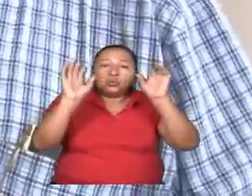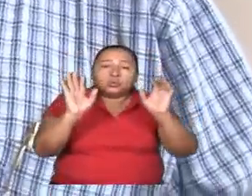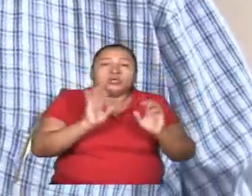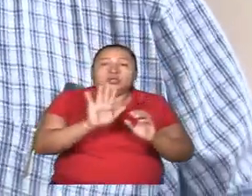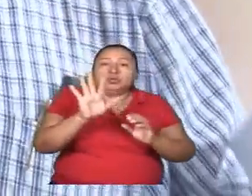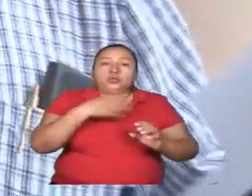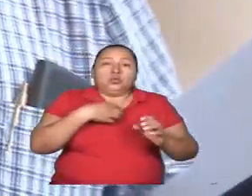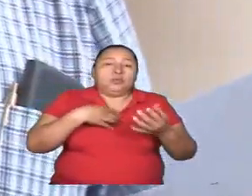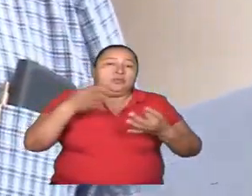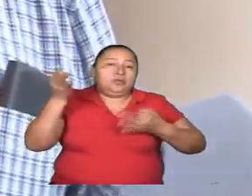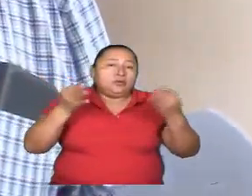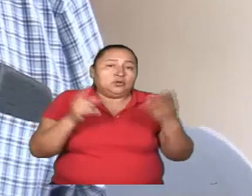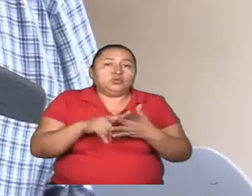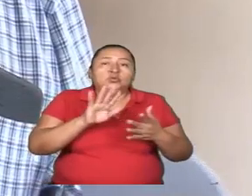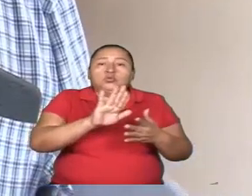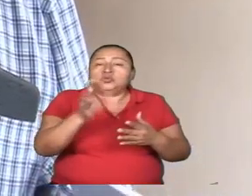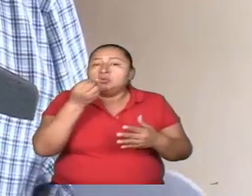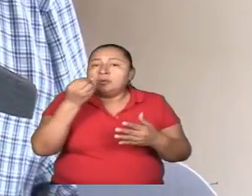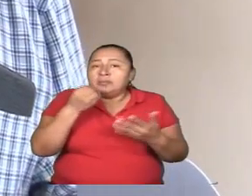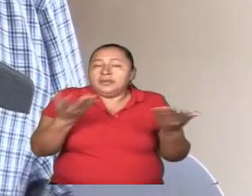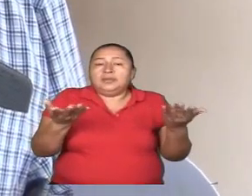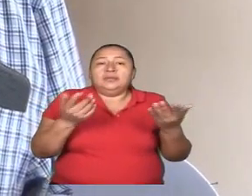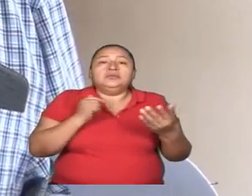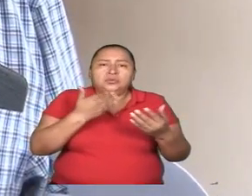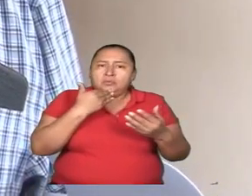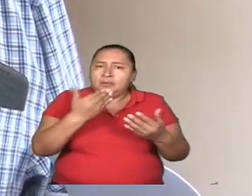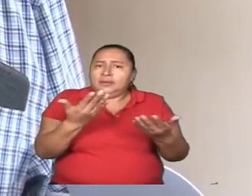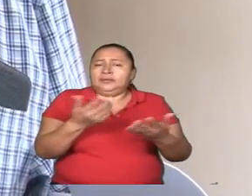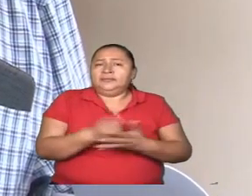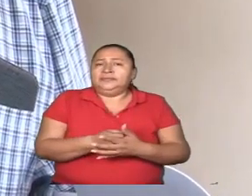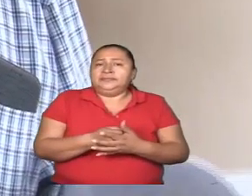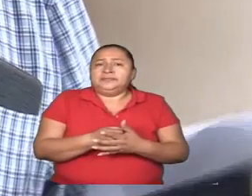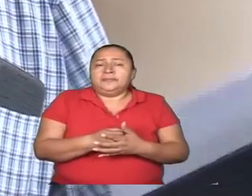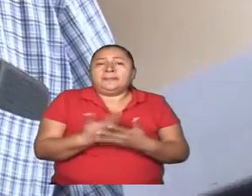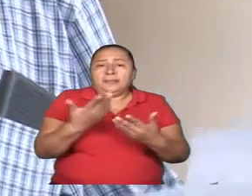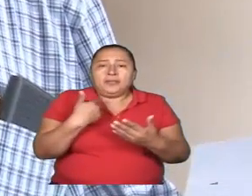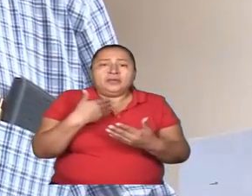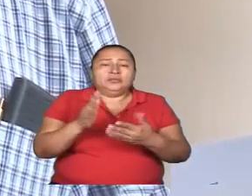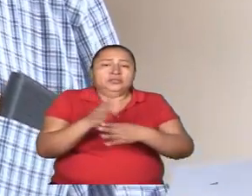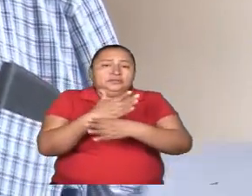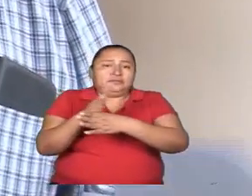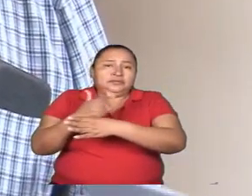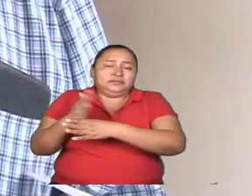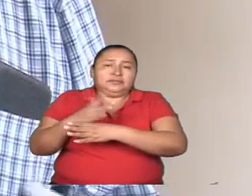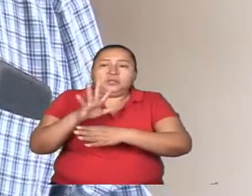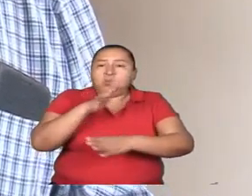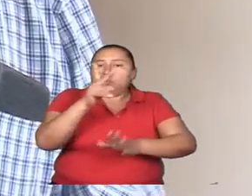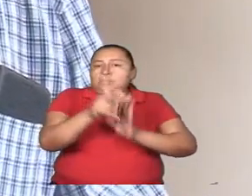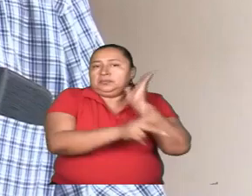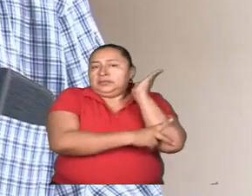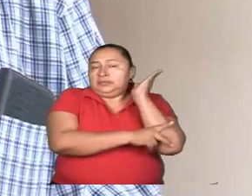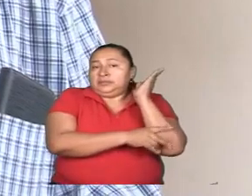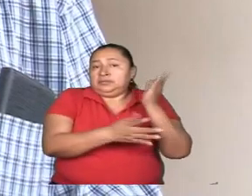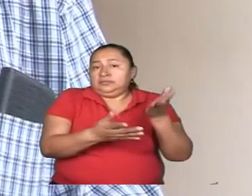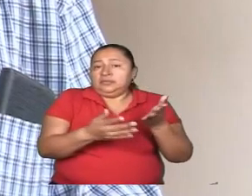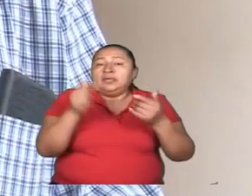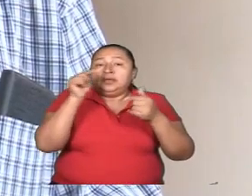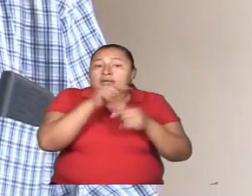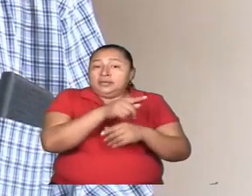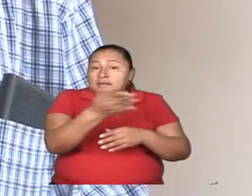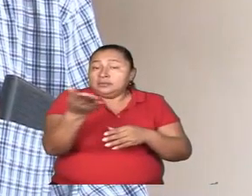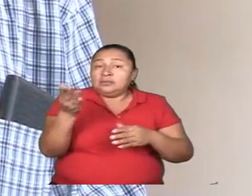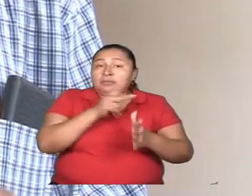folclor, su alimentación, su gastronomía, eso es bueno. Que son diferentes a los otros países. Estos